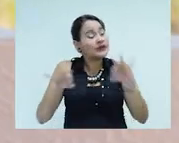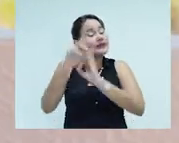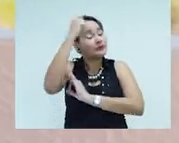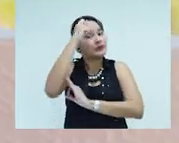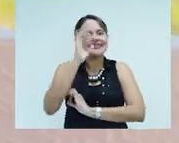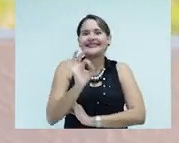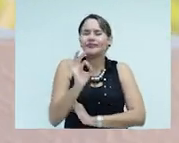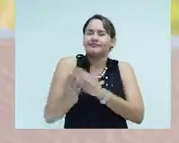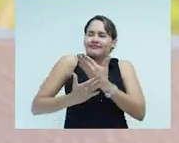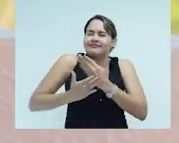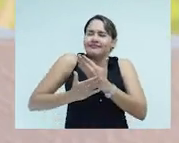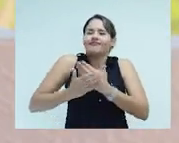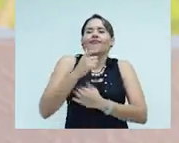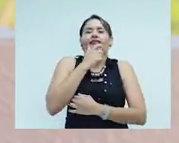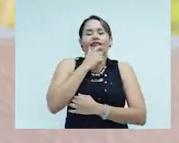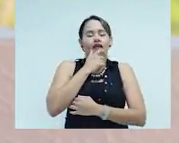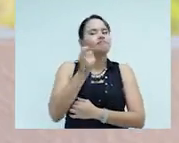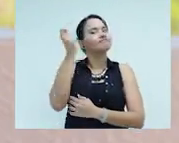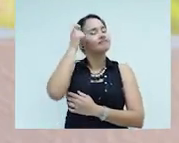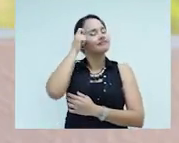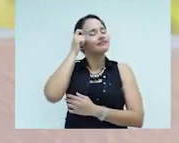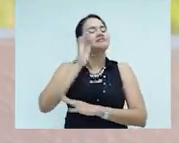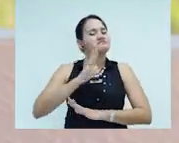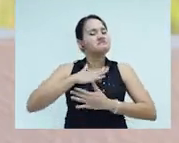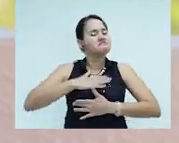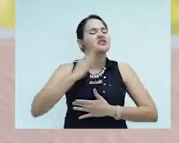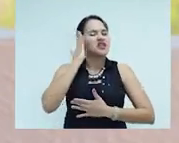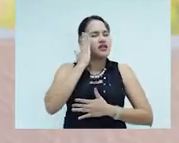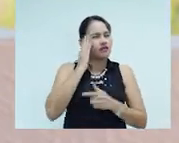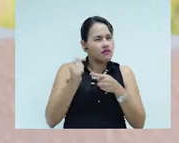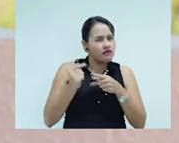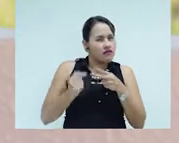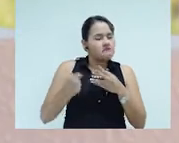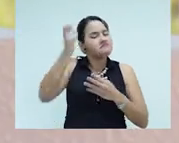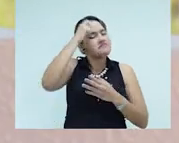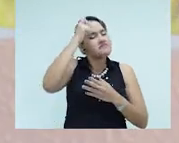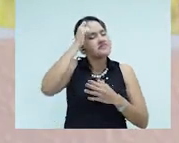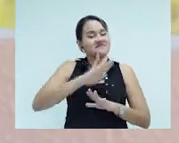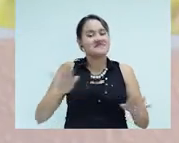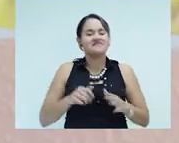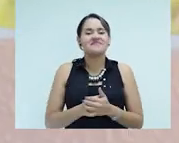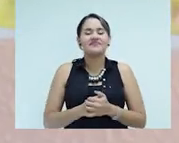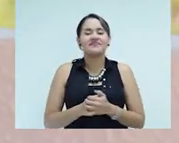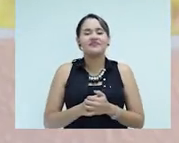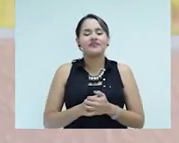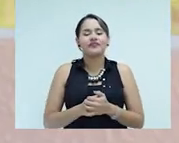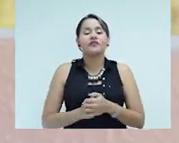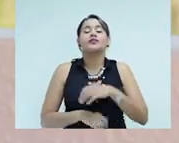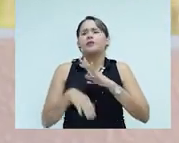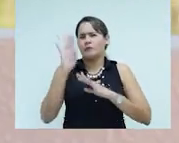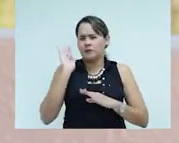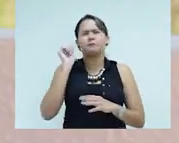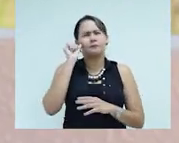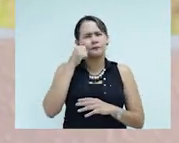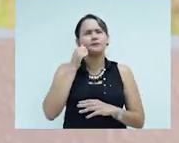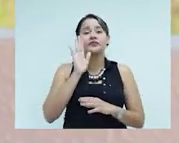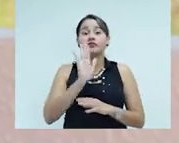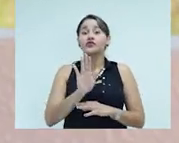las pruebas, por favor tengan mucho cuidado con esto. Entonces eran cosas que yo como que ya me iba interiorizando.